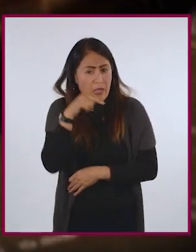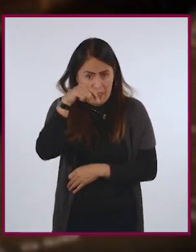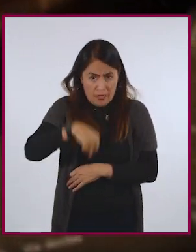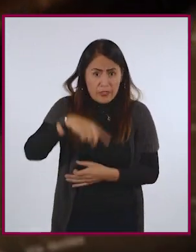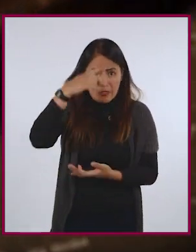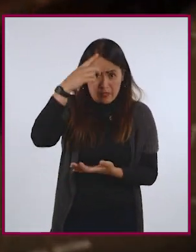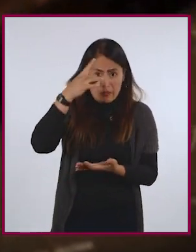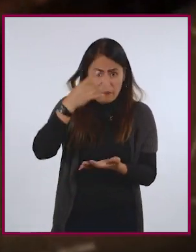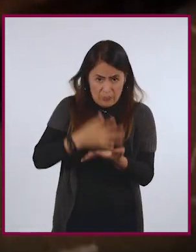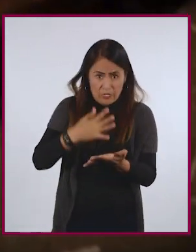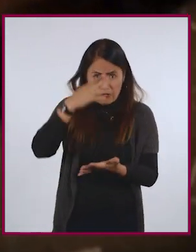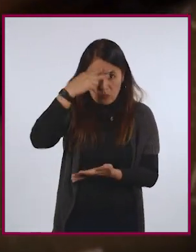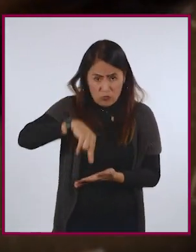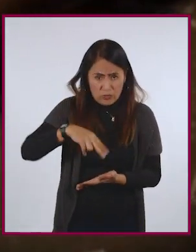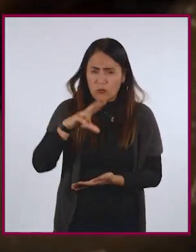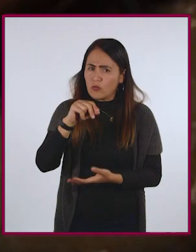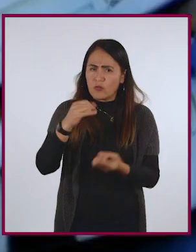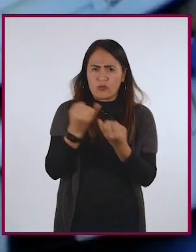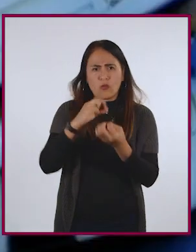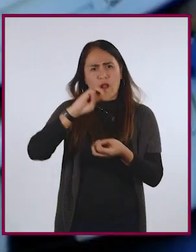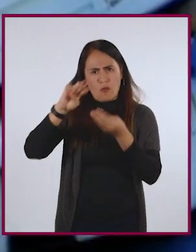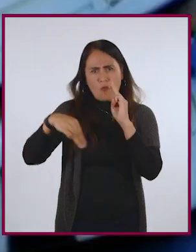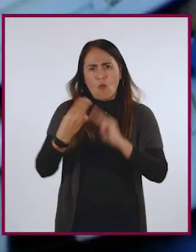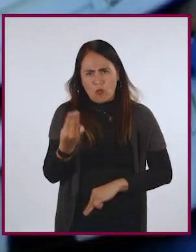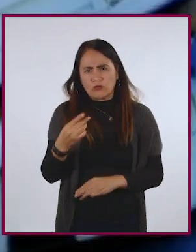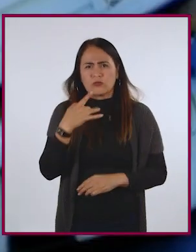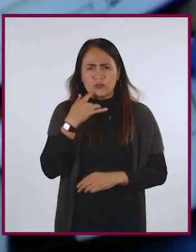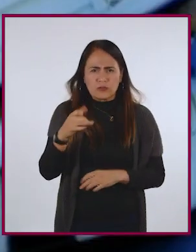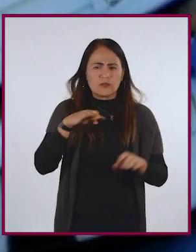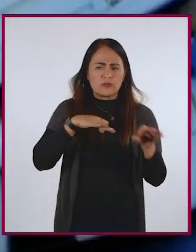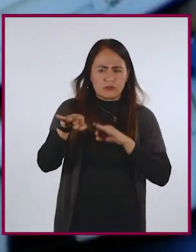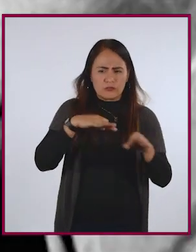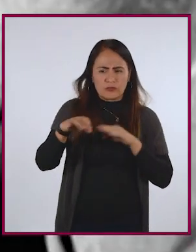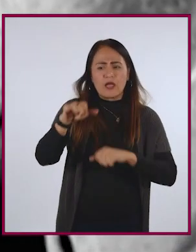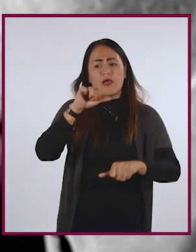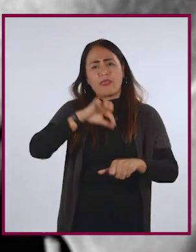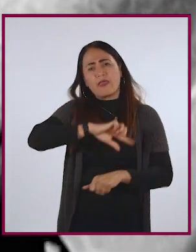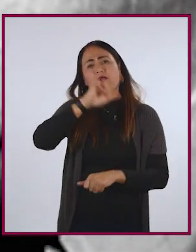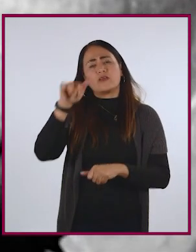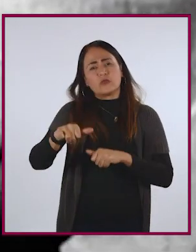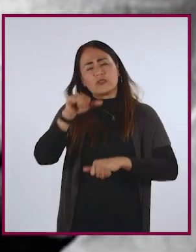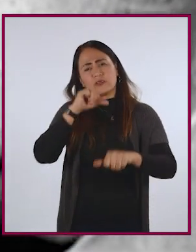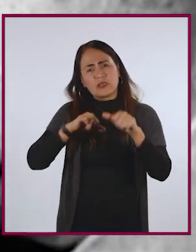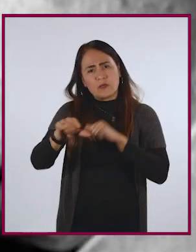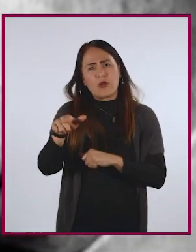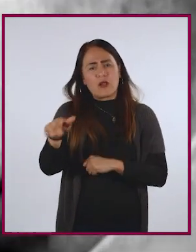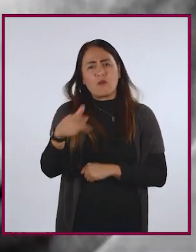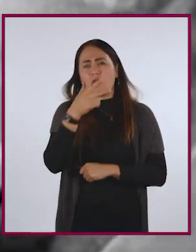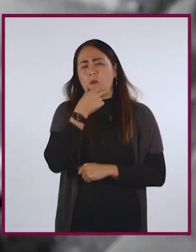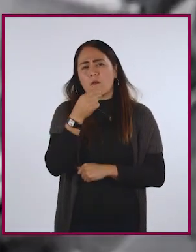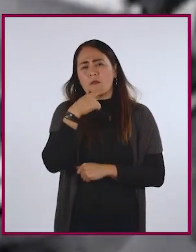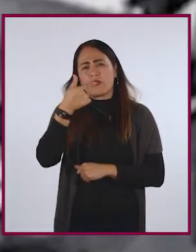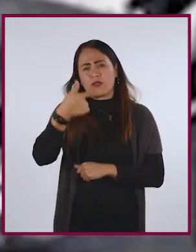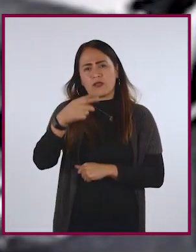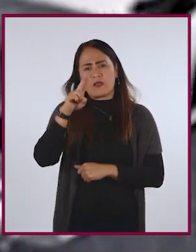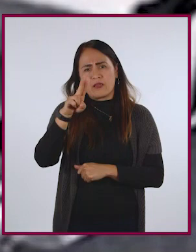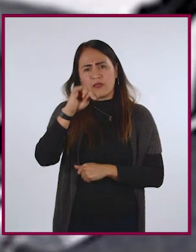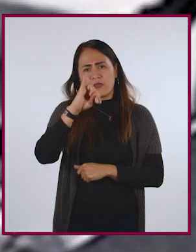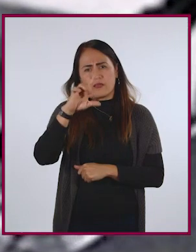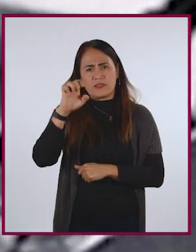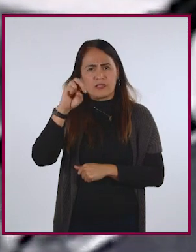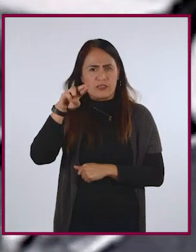en México, sino a nivel mundial. Y con el tiempo aparece la figura del doctor Guillermo Haro Barraza, quien hace